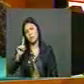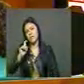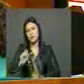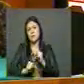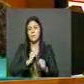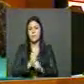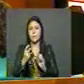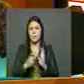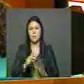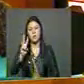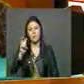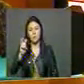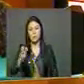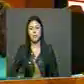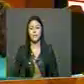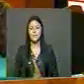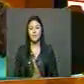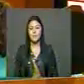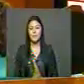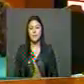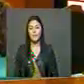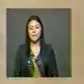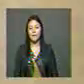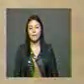año 2008.